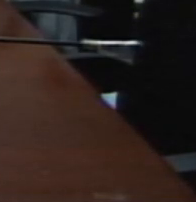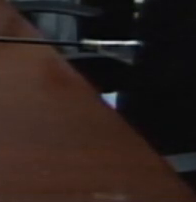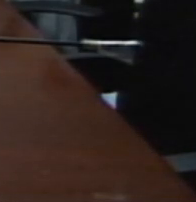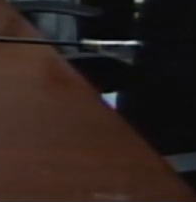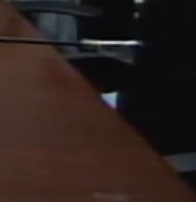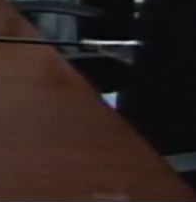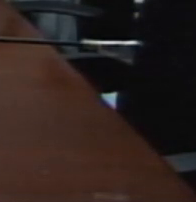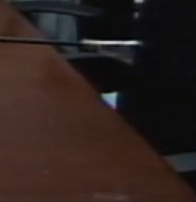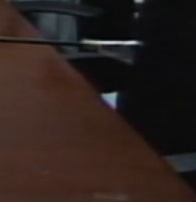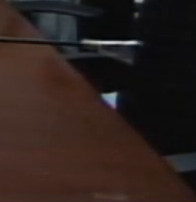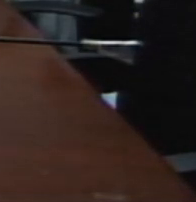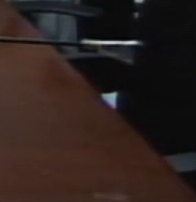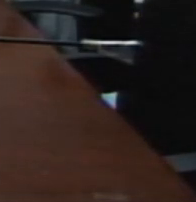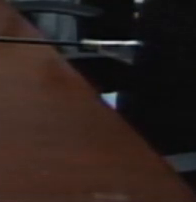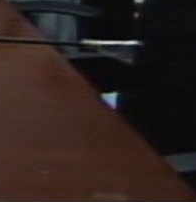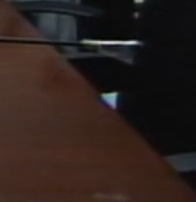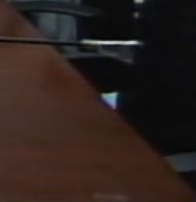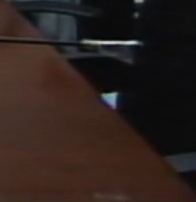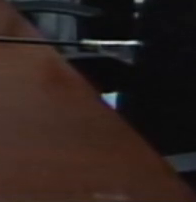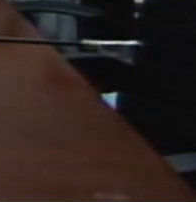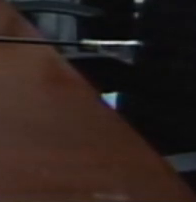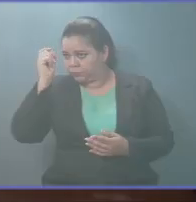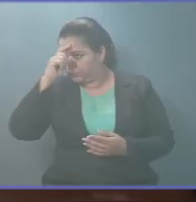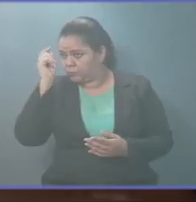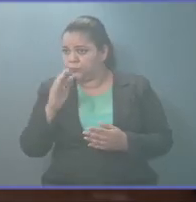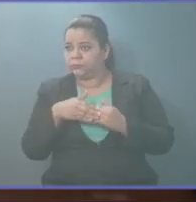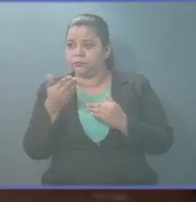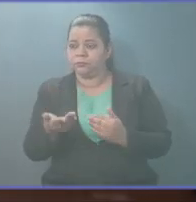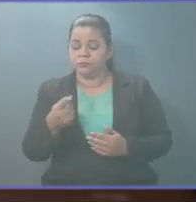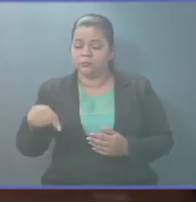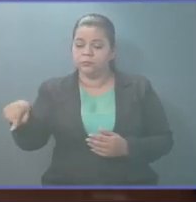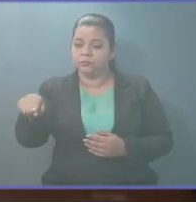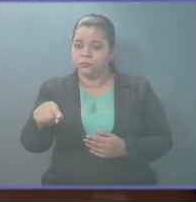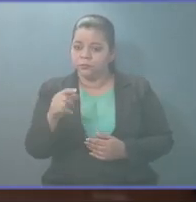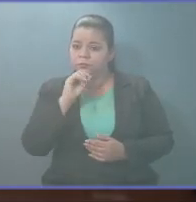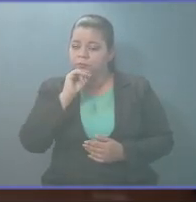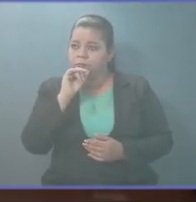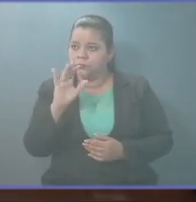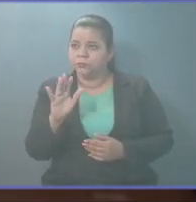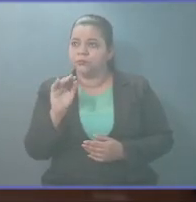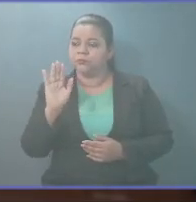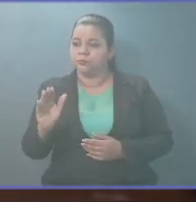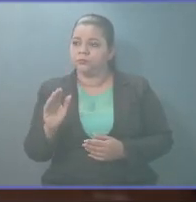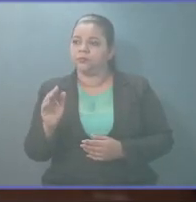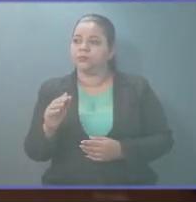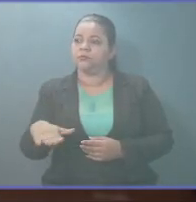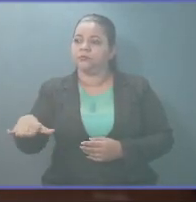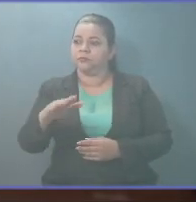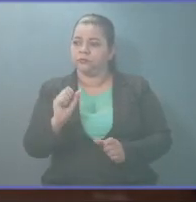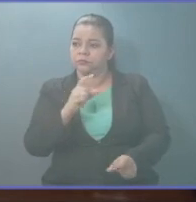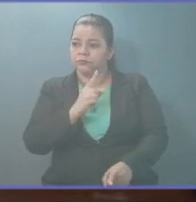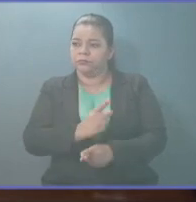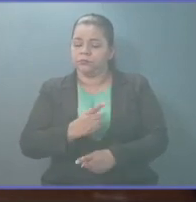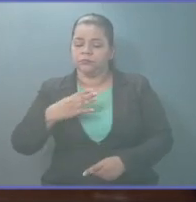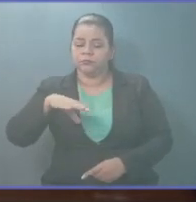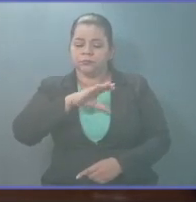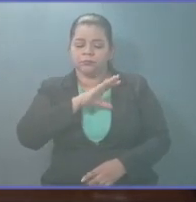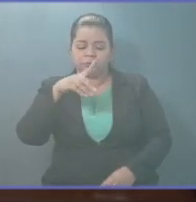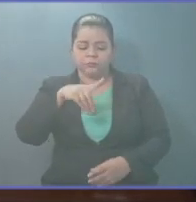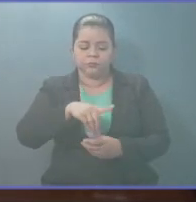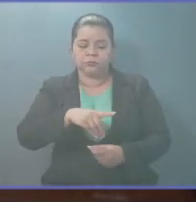este trabajo. Y aquí ya ellos dan el lugar que le corresponde al CONAIPD. El CONAIPD